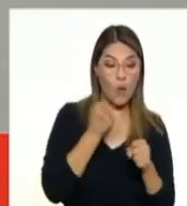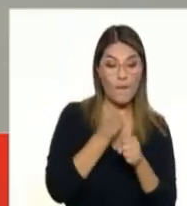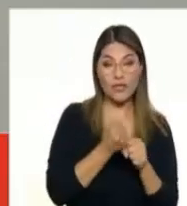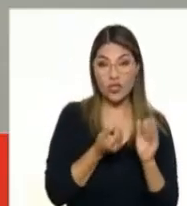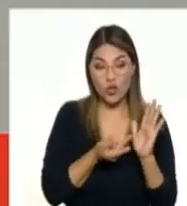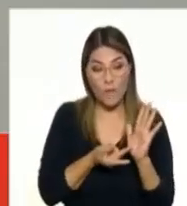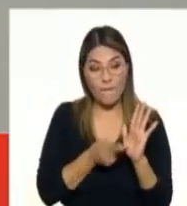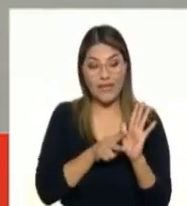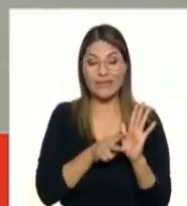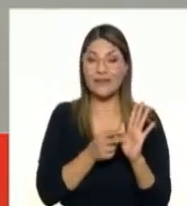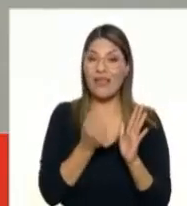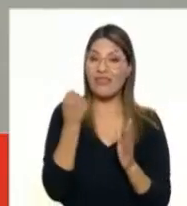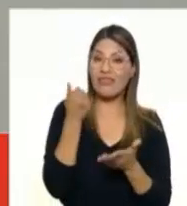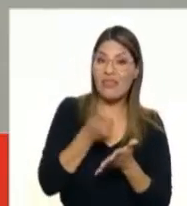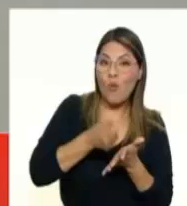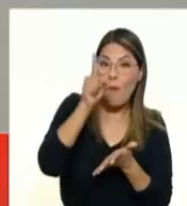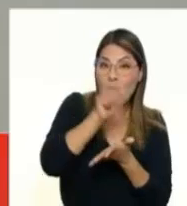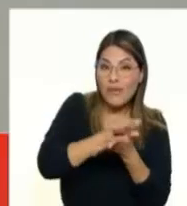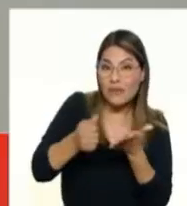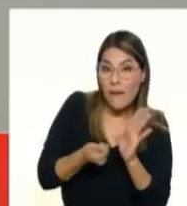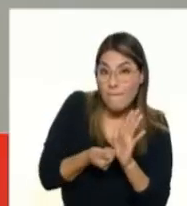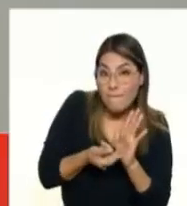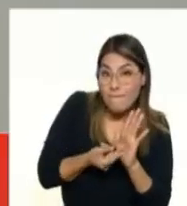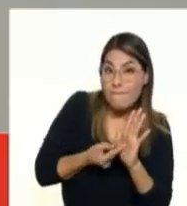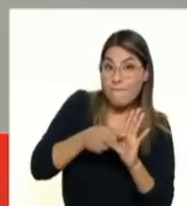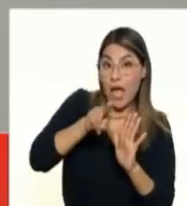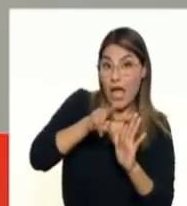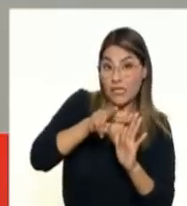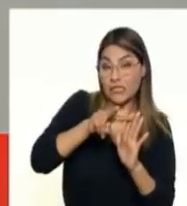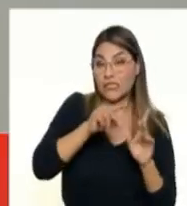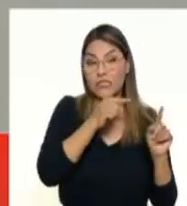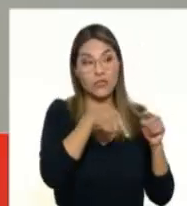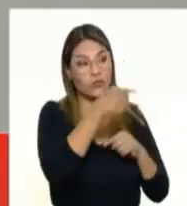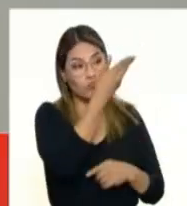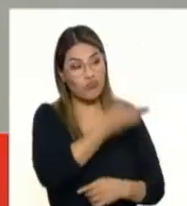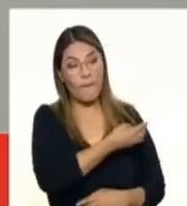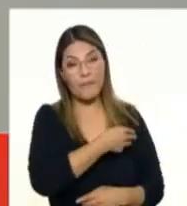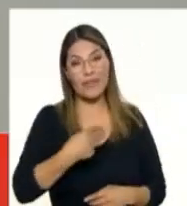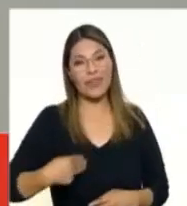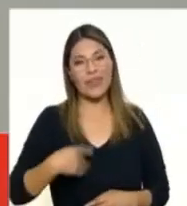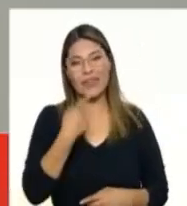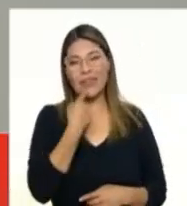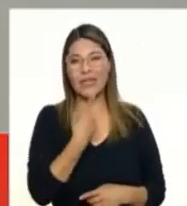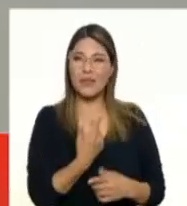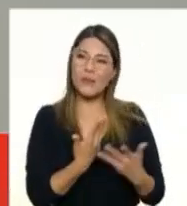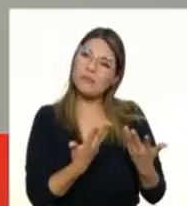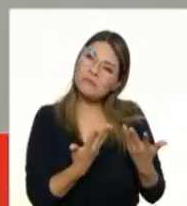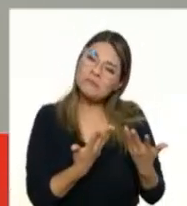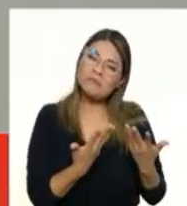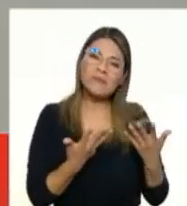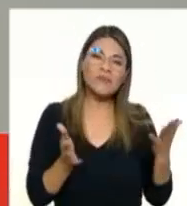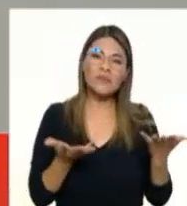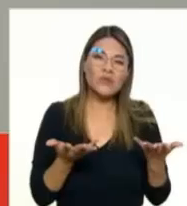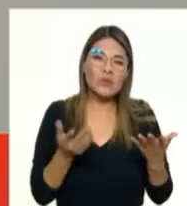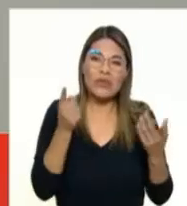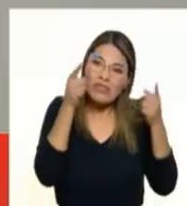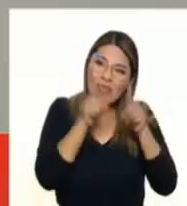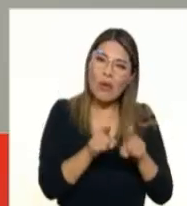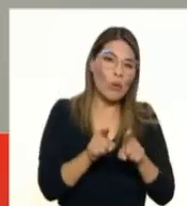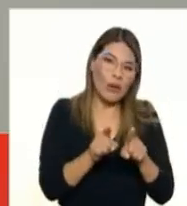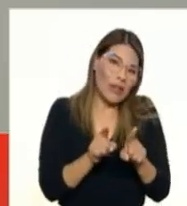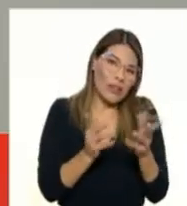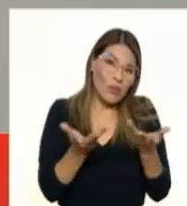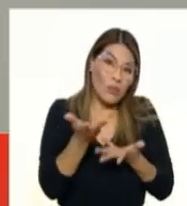No hubo un acuerdo, es lo que está señalando el ministro de Trabajo, Daniel Maurate. Es el gobierno, es lo que señala el ministro, el que